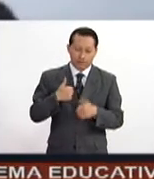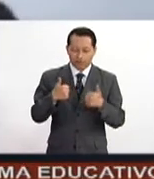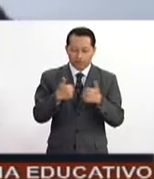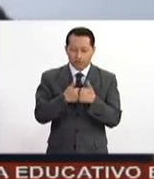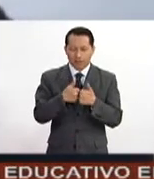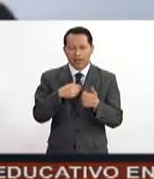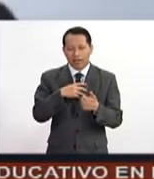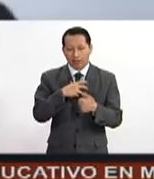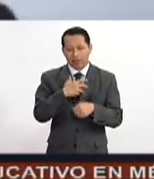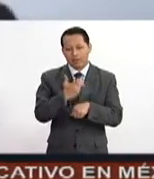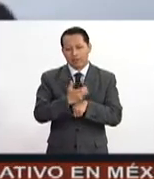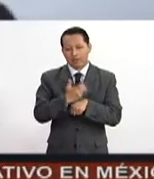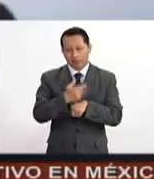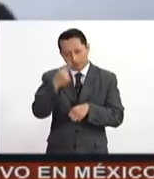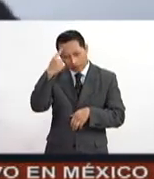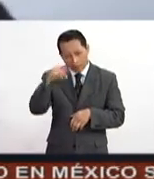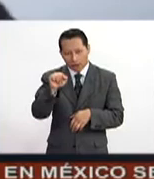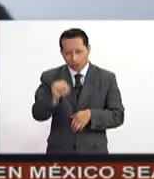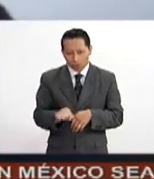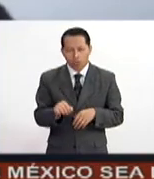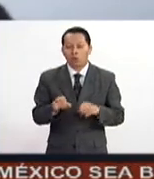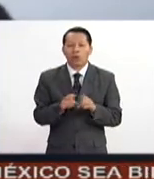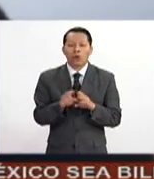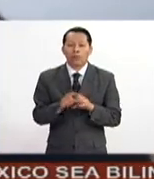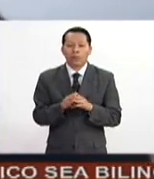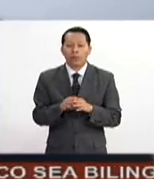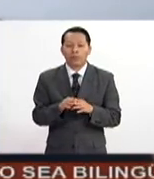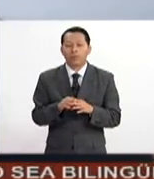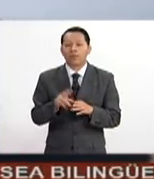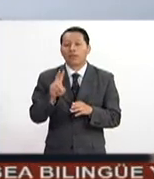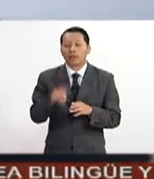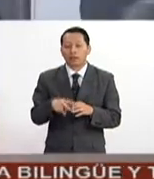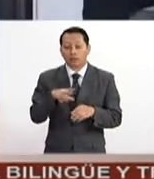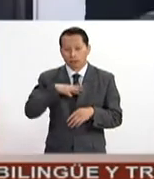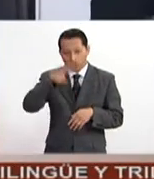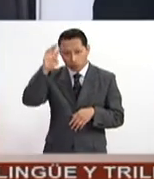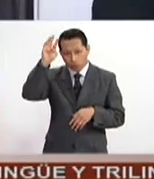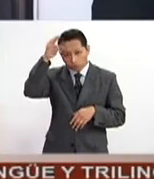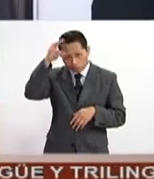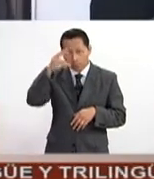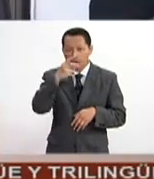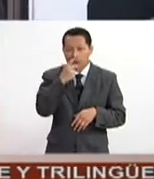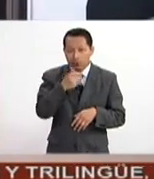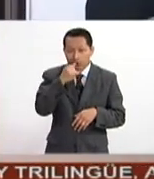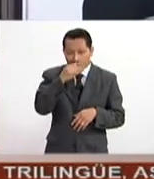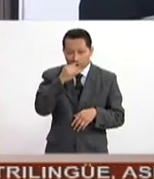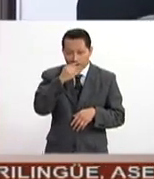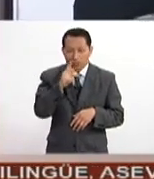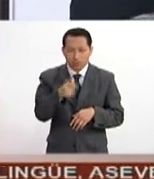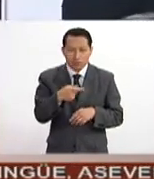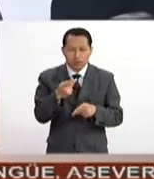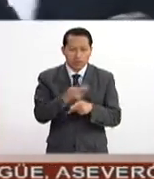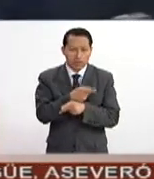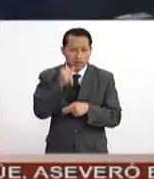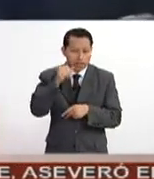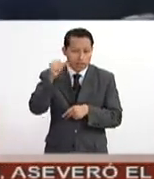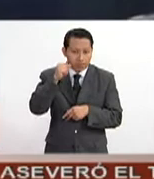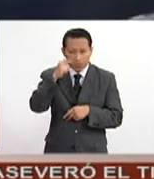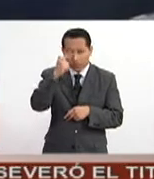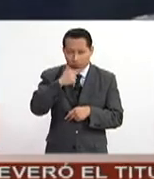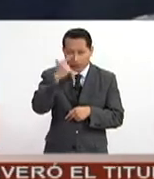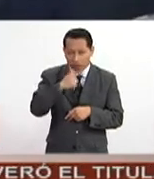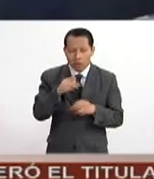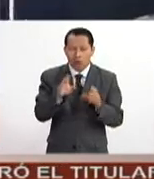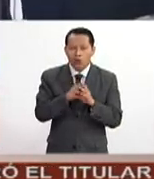Unidos hacia el sur. Pues fíjate que las balas verbales de Donald Trump prácticamente se convirtieron ya ayer por la noche en